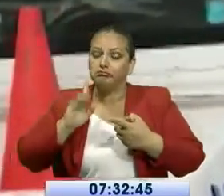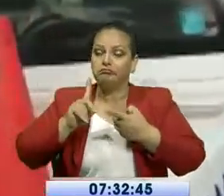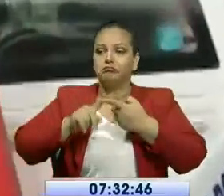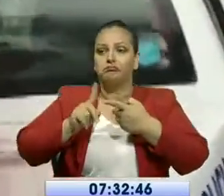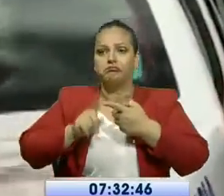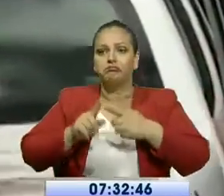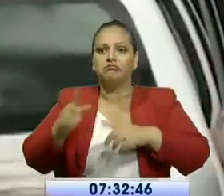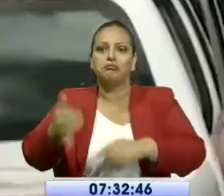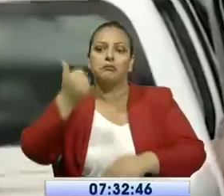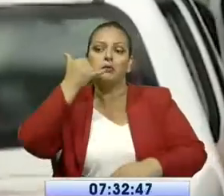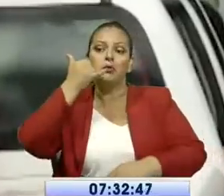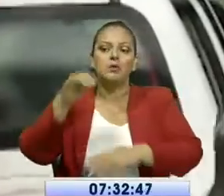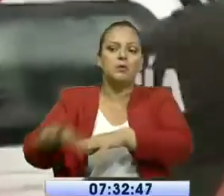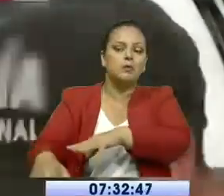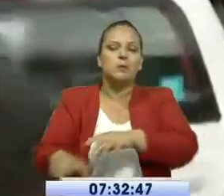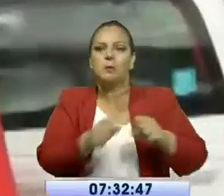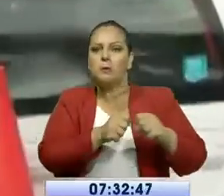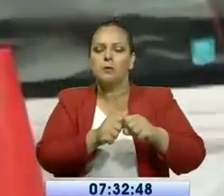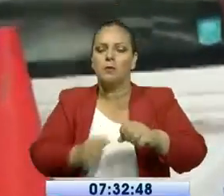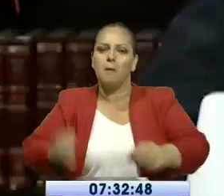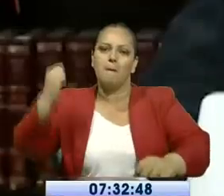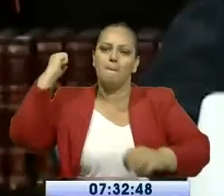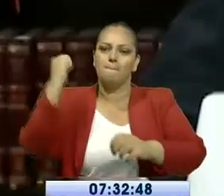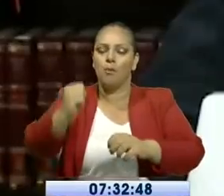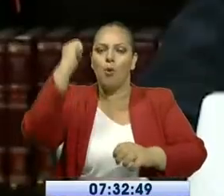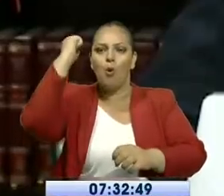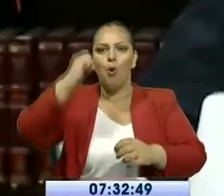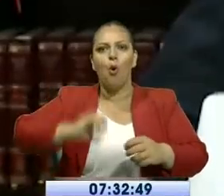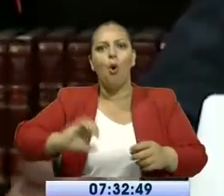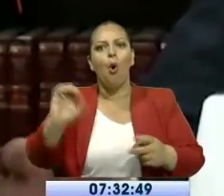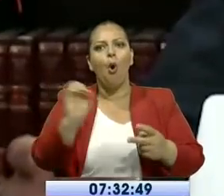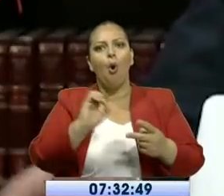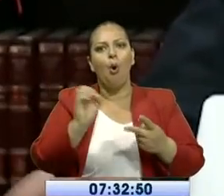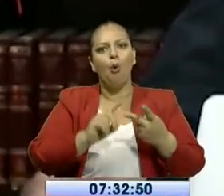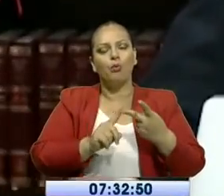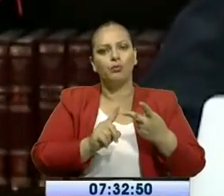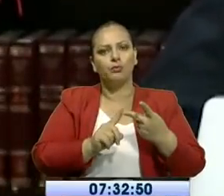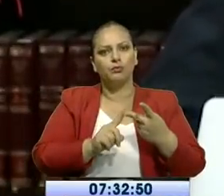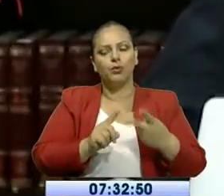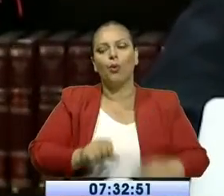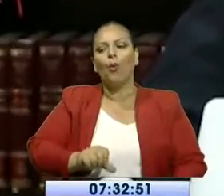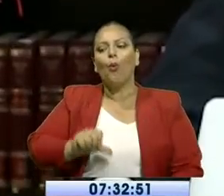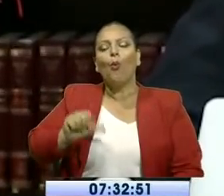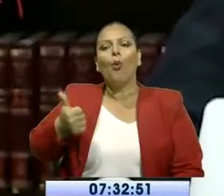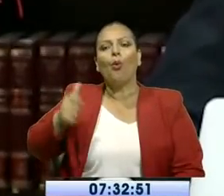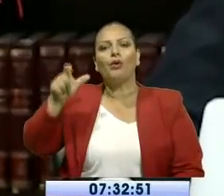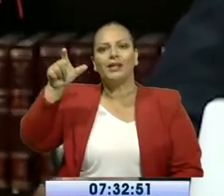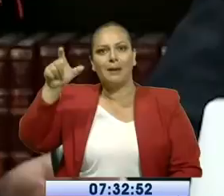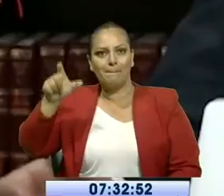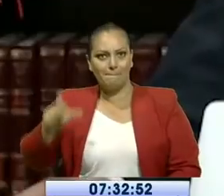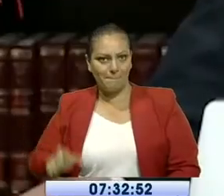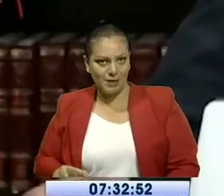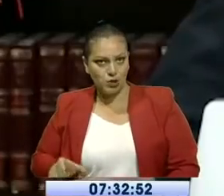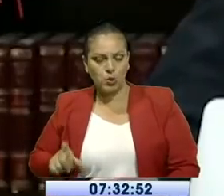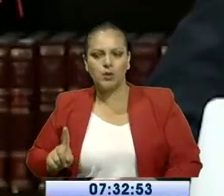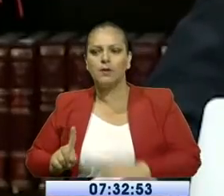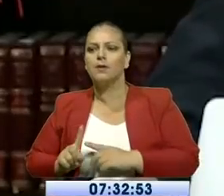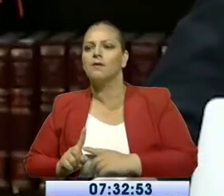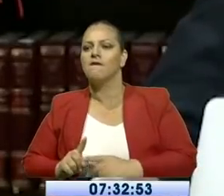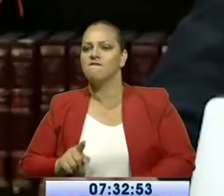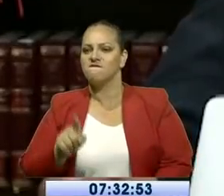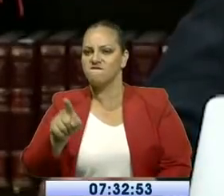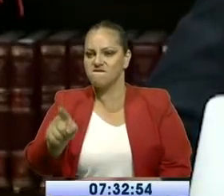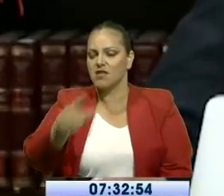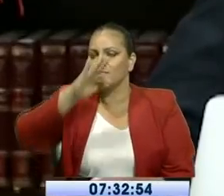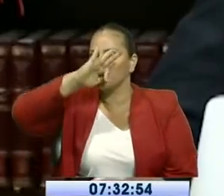venganza, un presunto sicariato. Nos podrían dar a entender que se trataría de una posible venganza y por lo